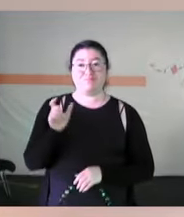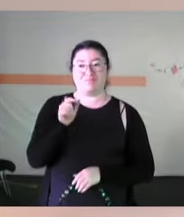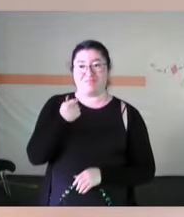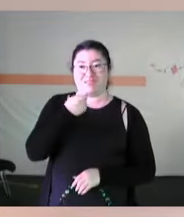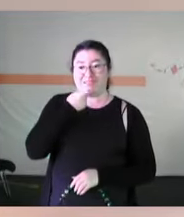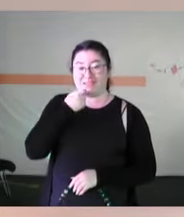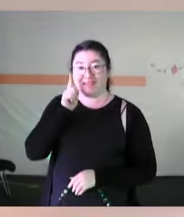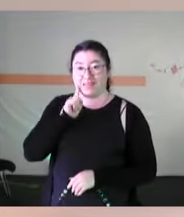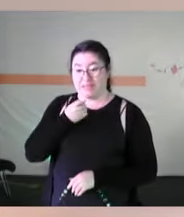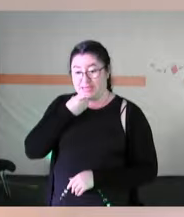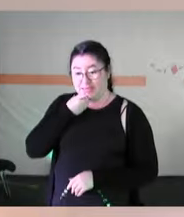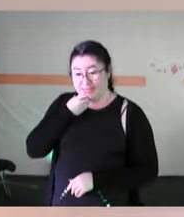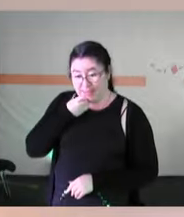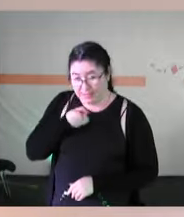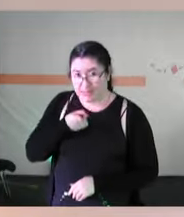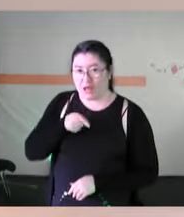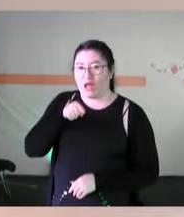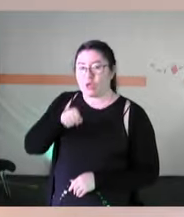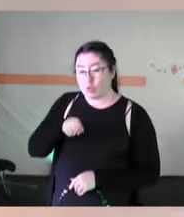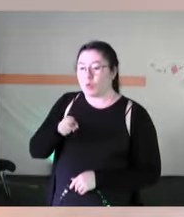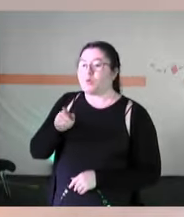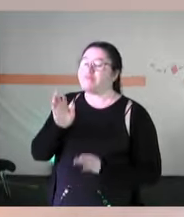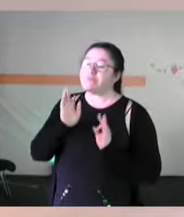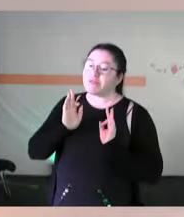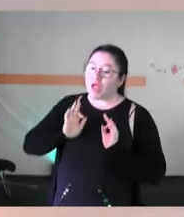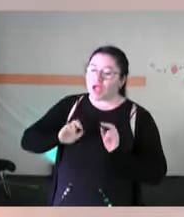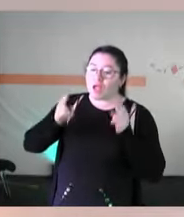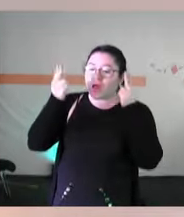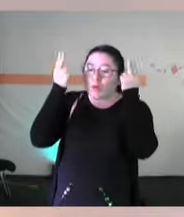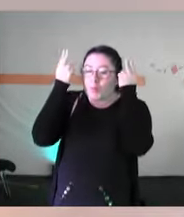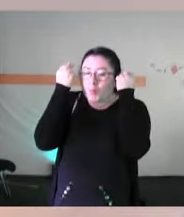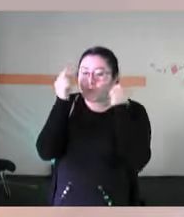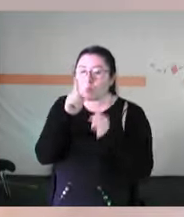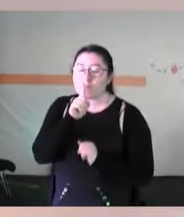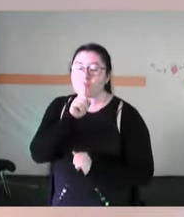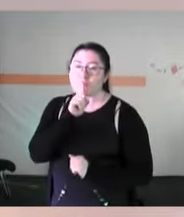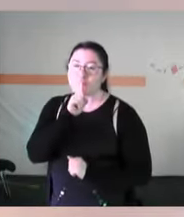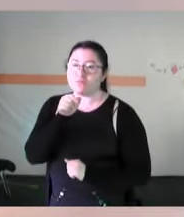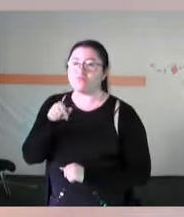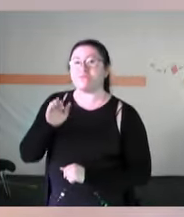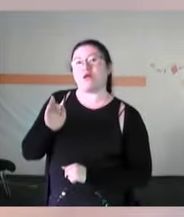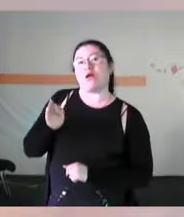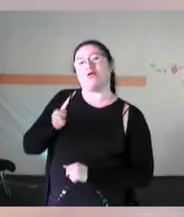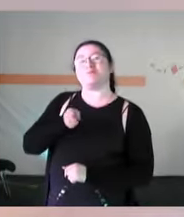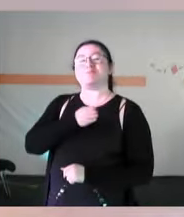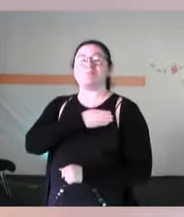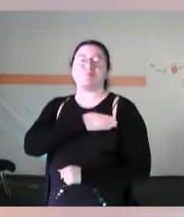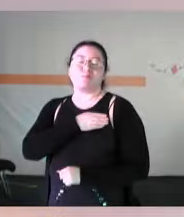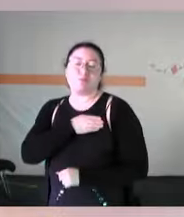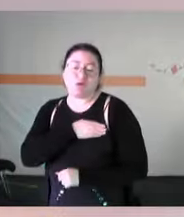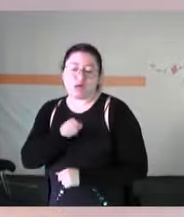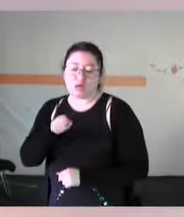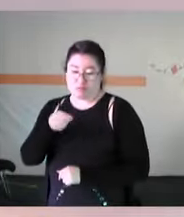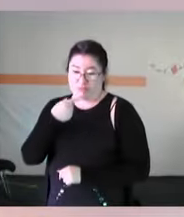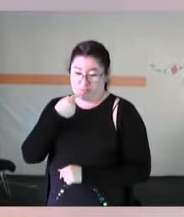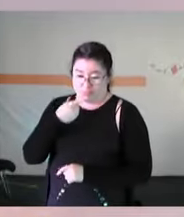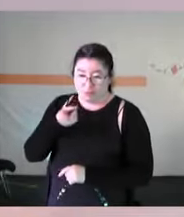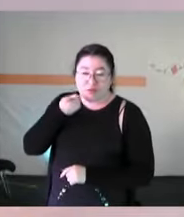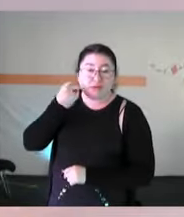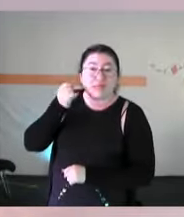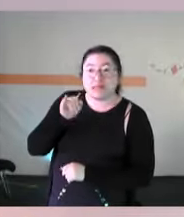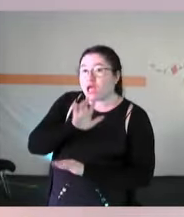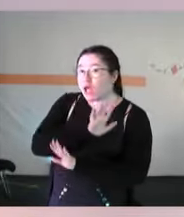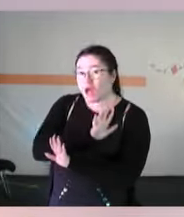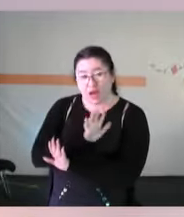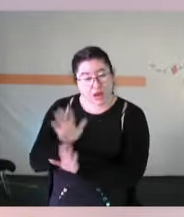niña que sea sumisa, que sea dócil, que sea buena, que sea que diga que sí, que